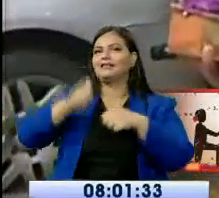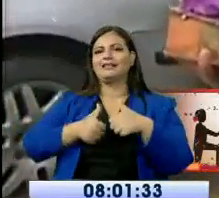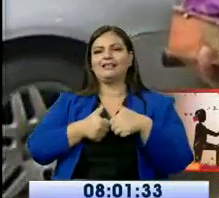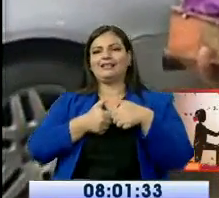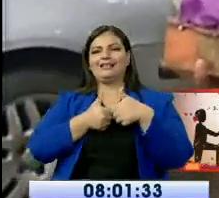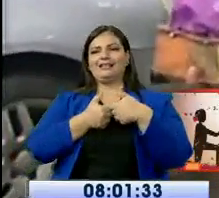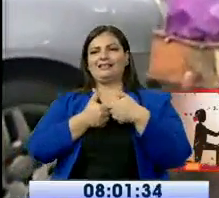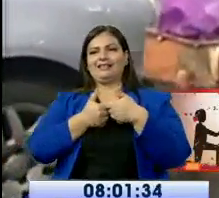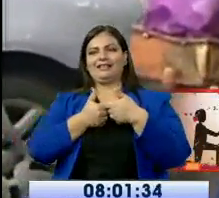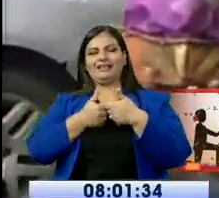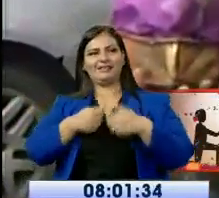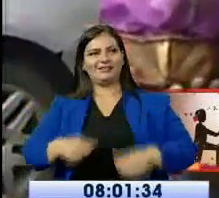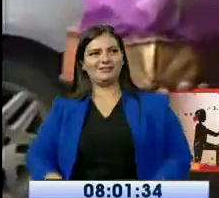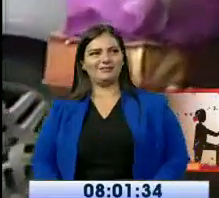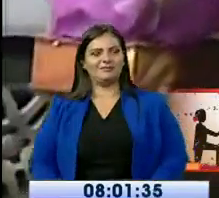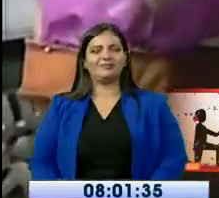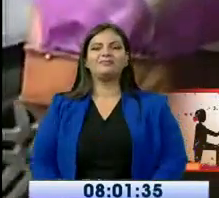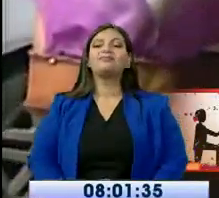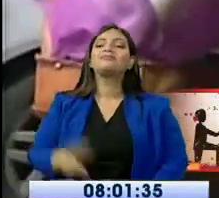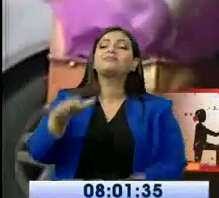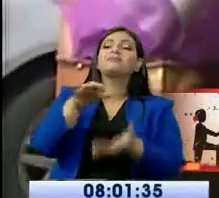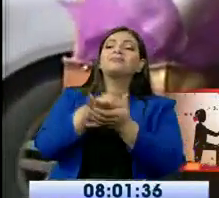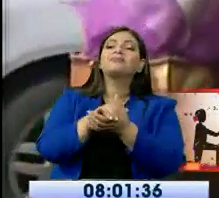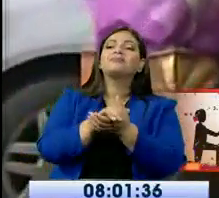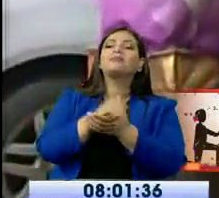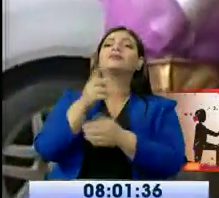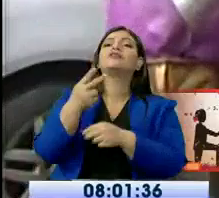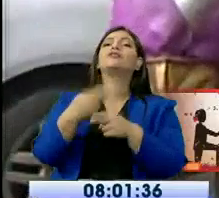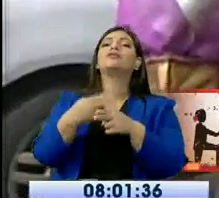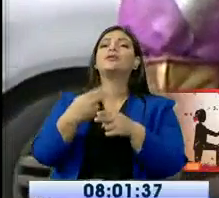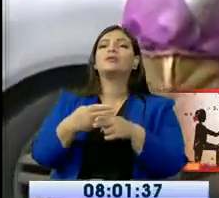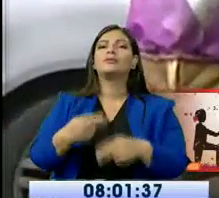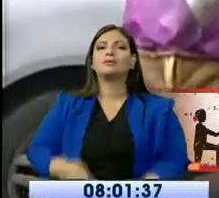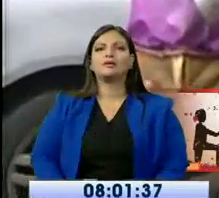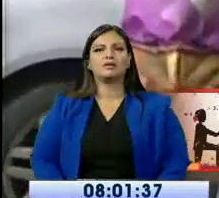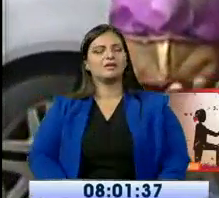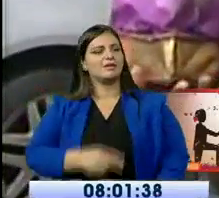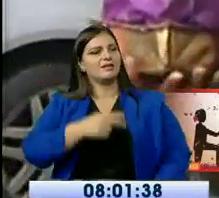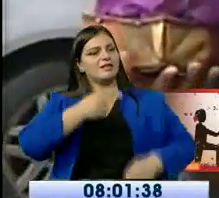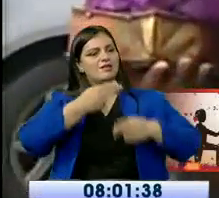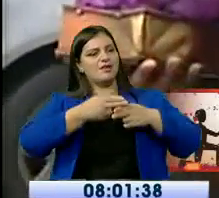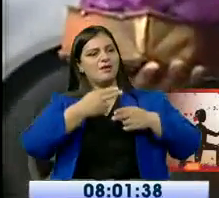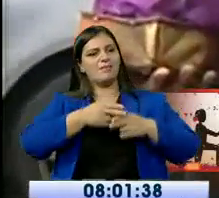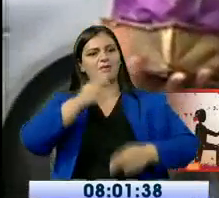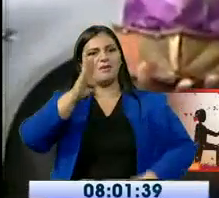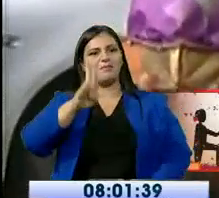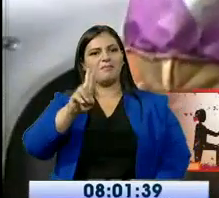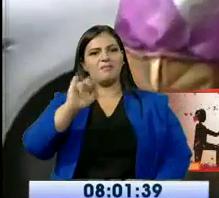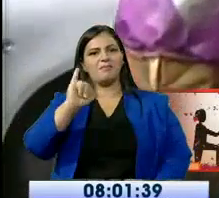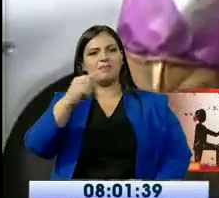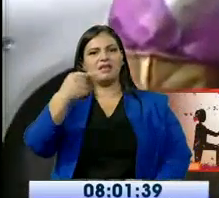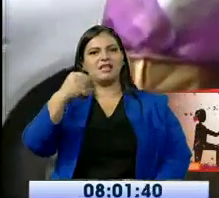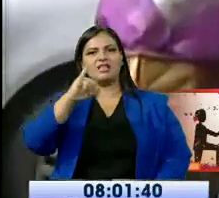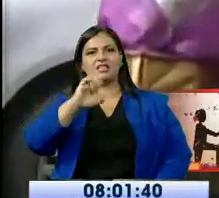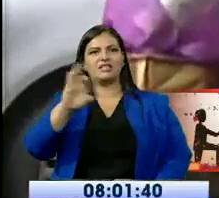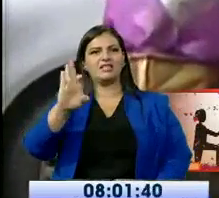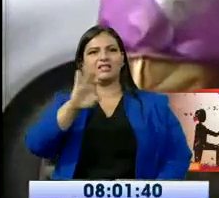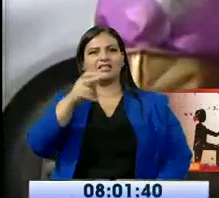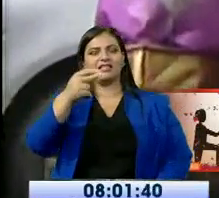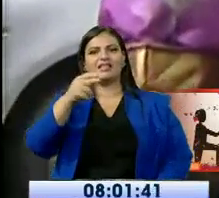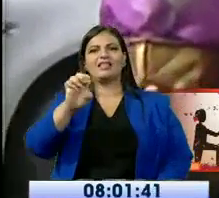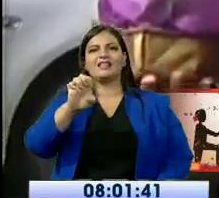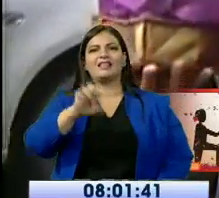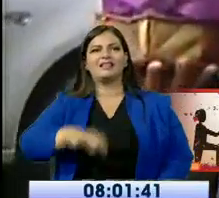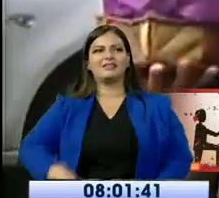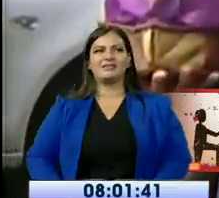disfrute. Dígale a su esposa, ¿cómo se llama? Brigitte Ocapiña. Dile, Brigitte, mira mi el amor, detalle. Mi amor.